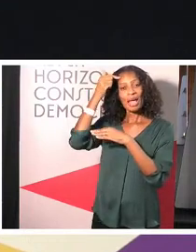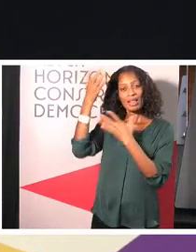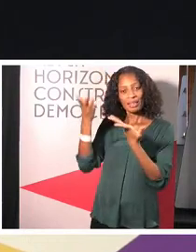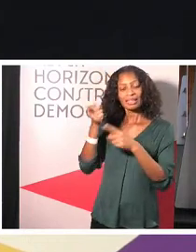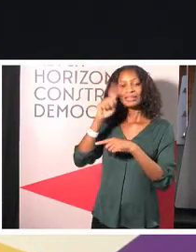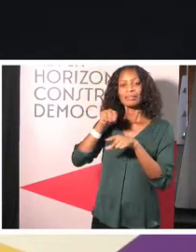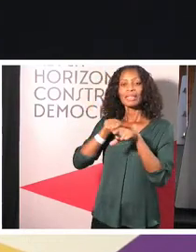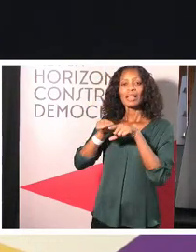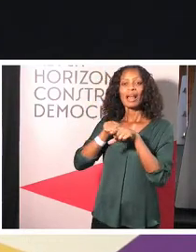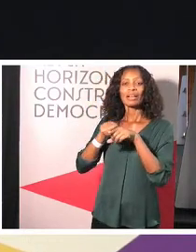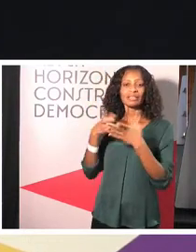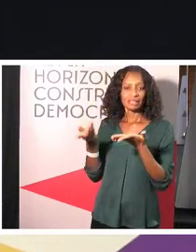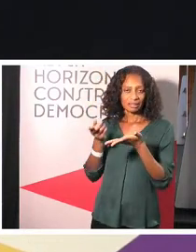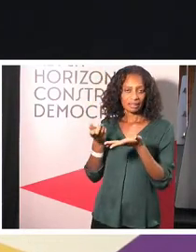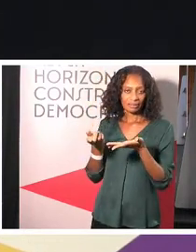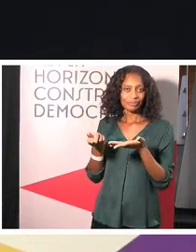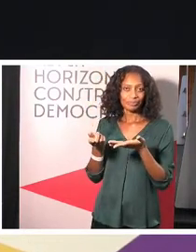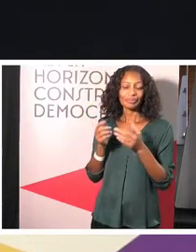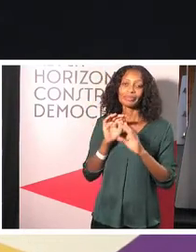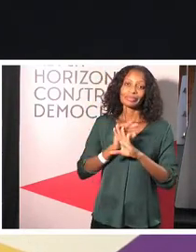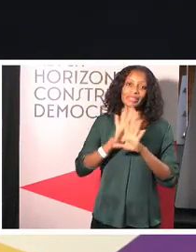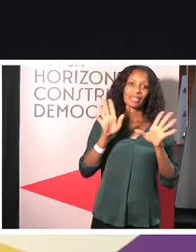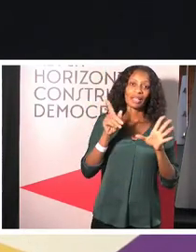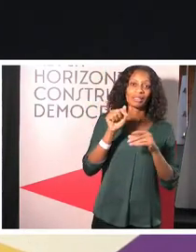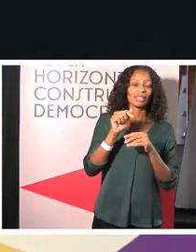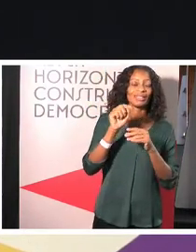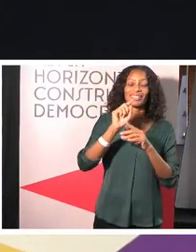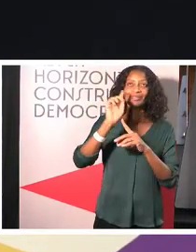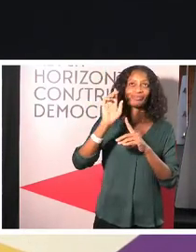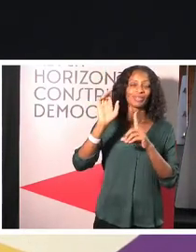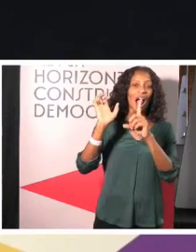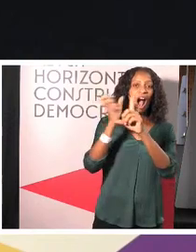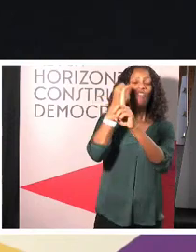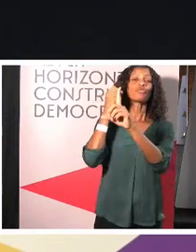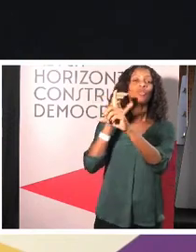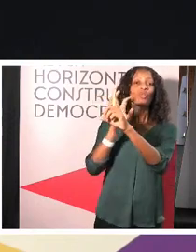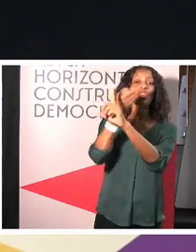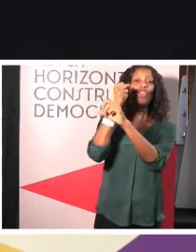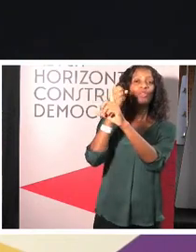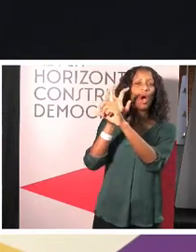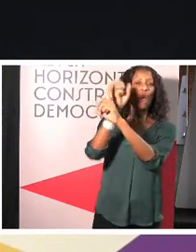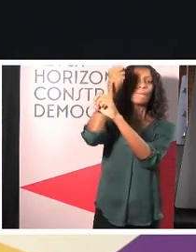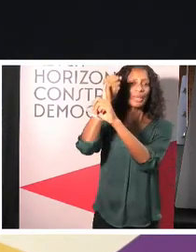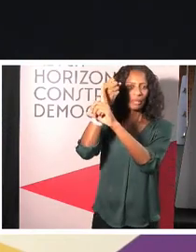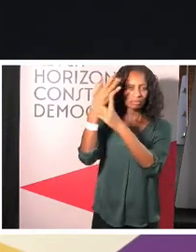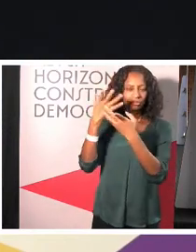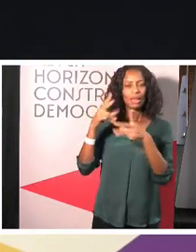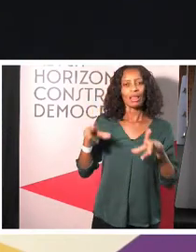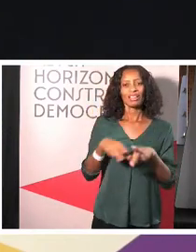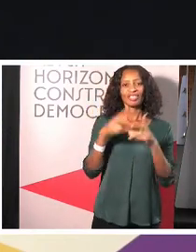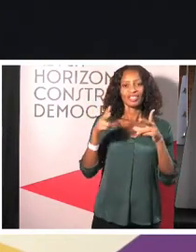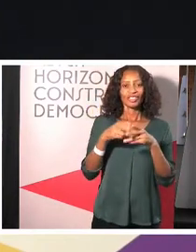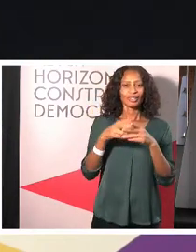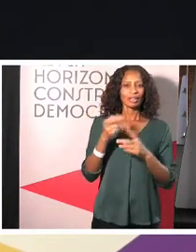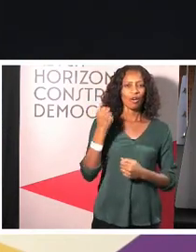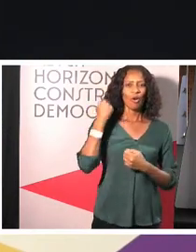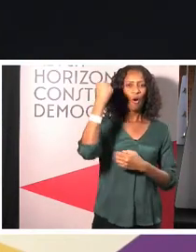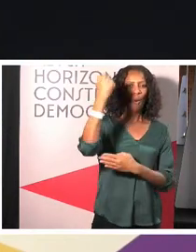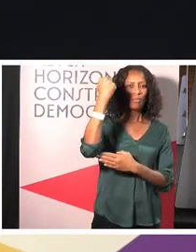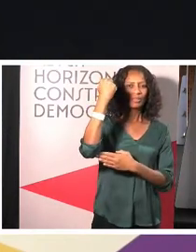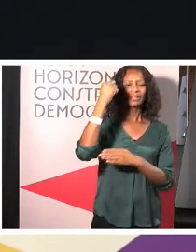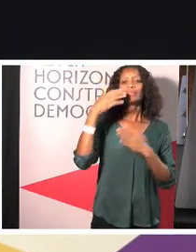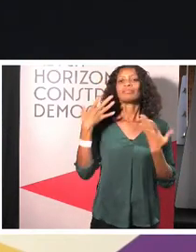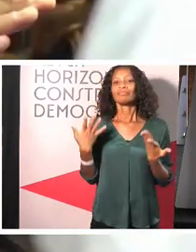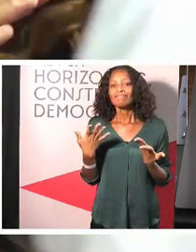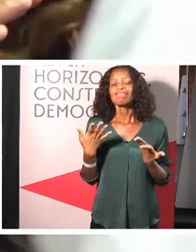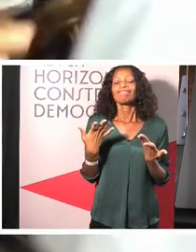crítica. Claro, en esta utopía de la sociedad comunista, todas las organizaciones